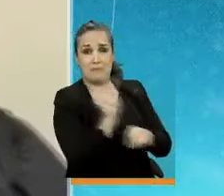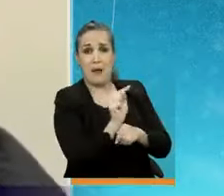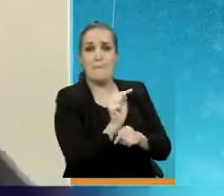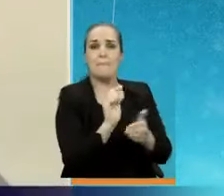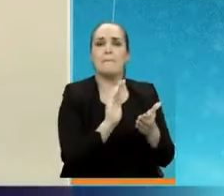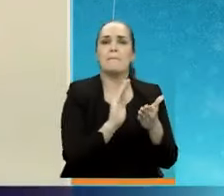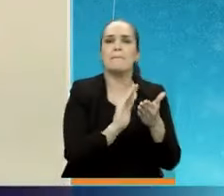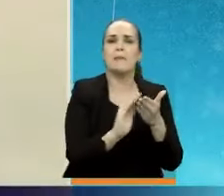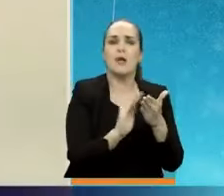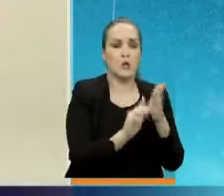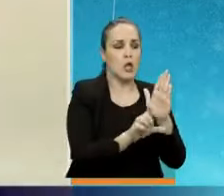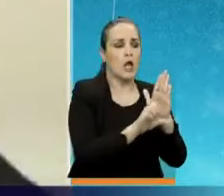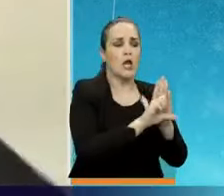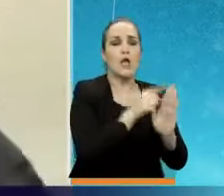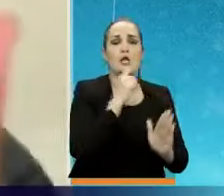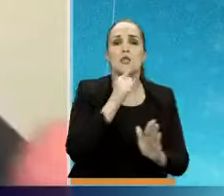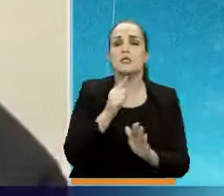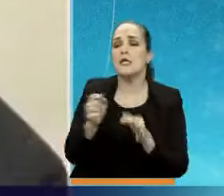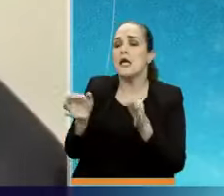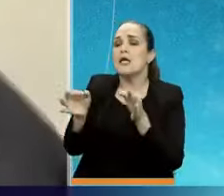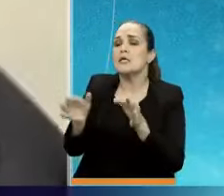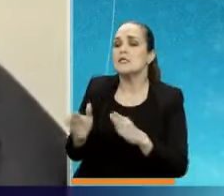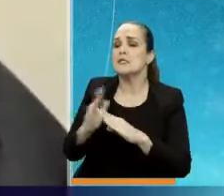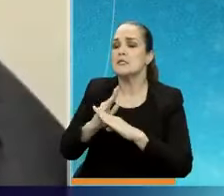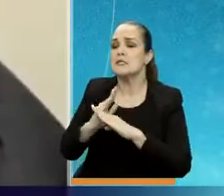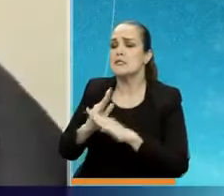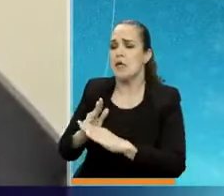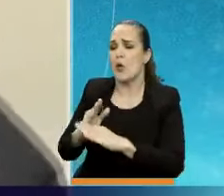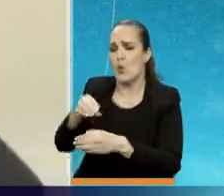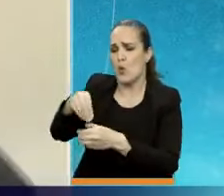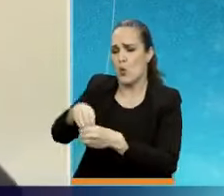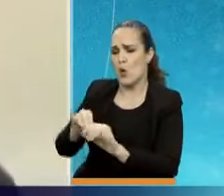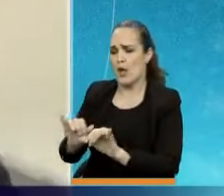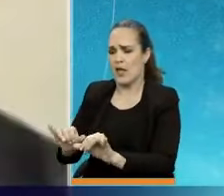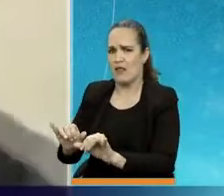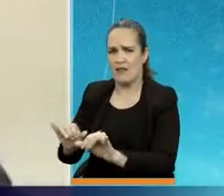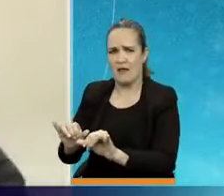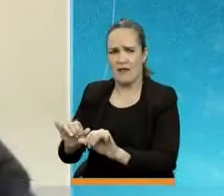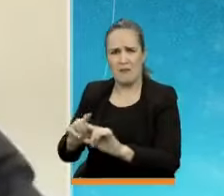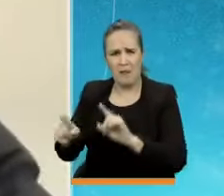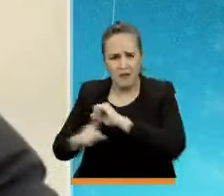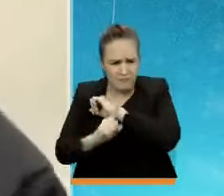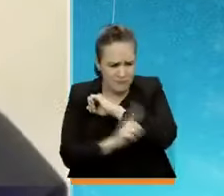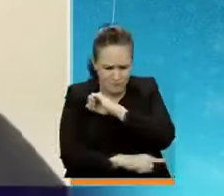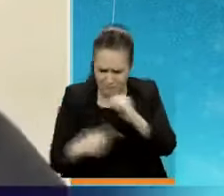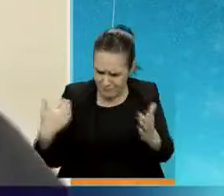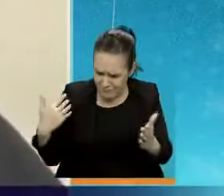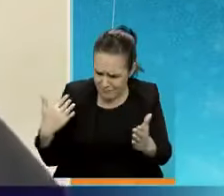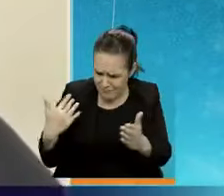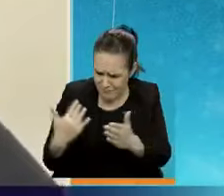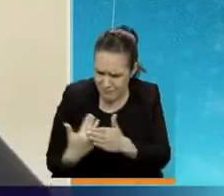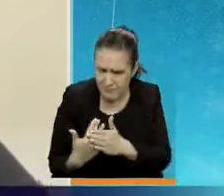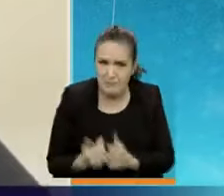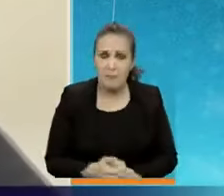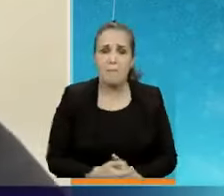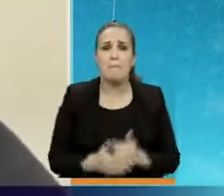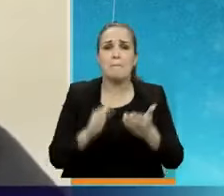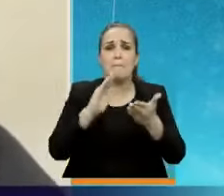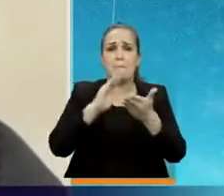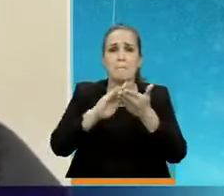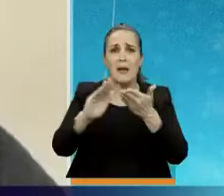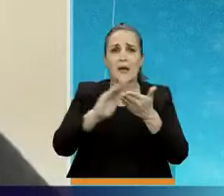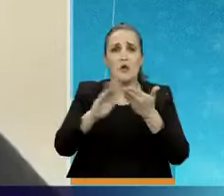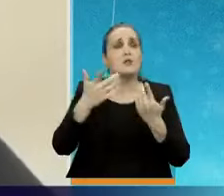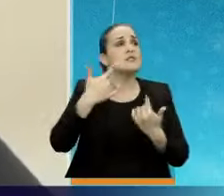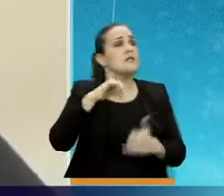de aseguramiento cuando ya pagamos el máximo de la pena? ¿Cómo es posible que se hagan imputaciones cuando renunciamos